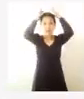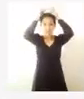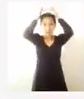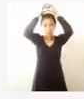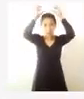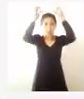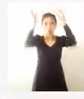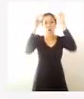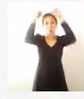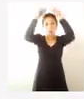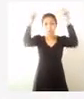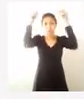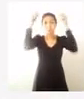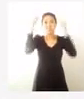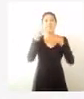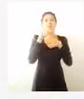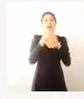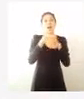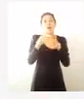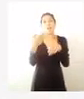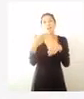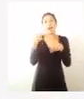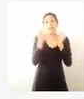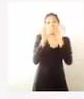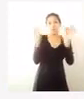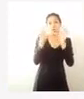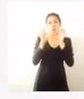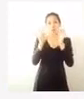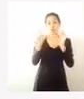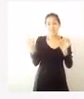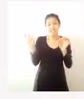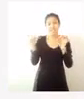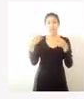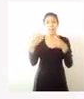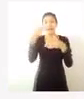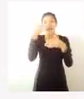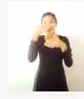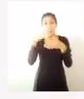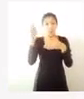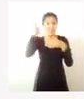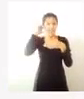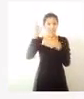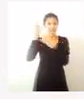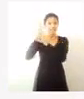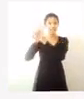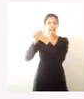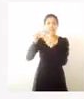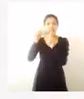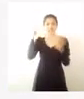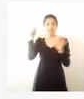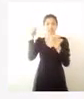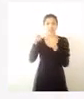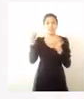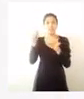elásticas de pelo o cinta de las que usas para atarte el pelo. Si solo tenés una soga, podés hacer los lazos más largos y atar el barbijo detrás